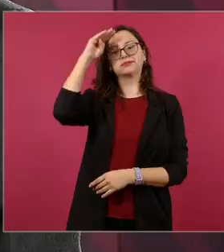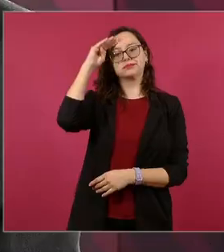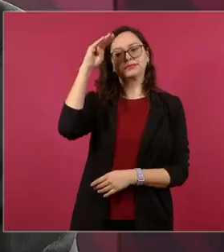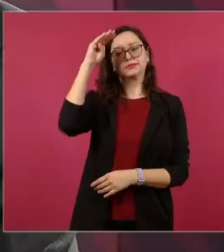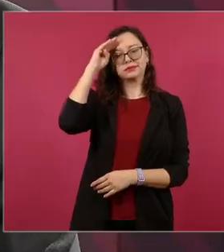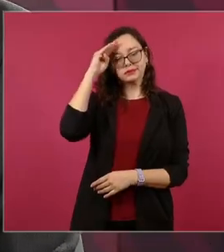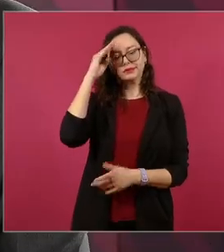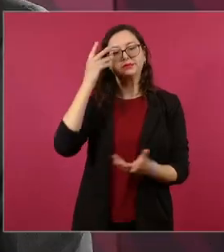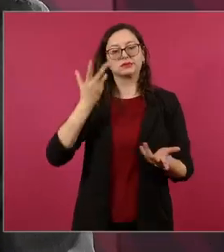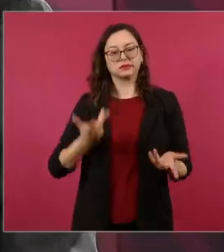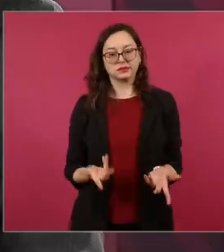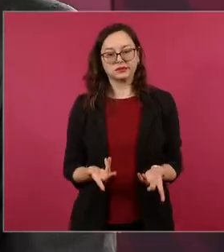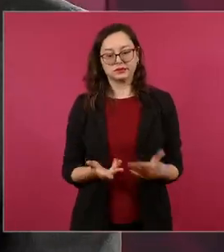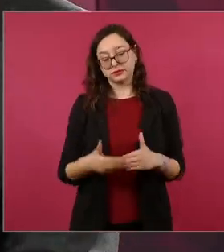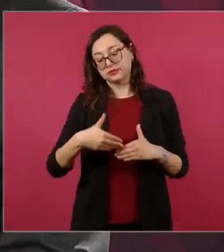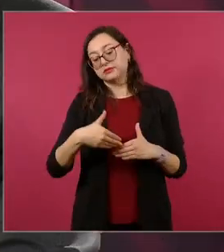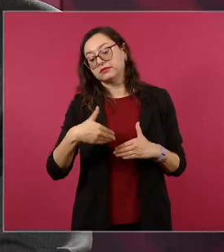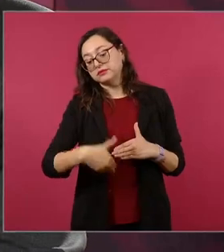antes de